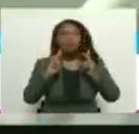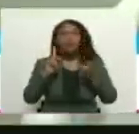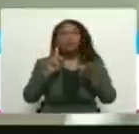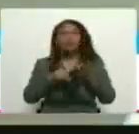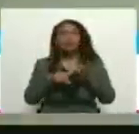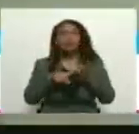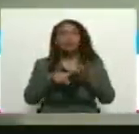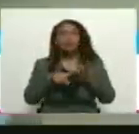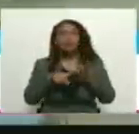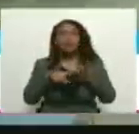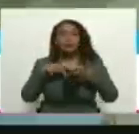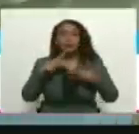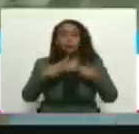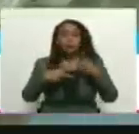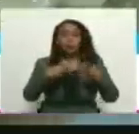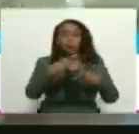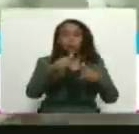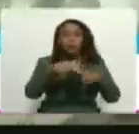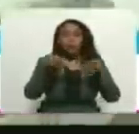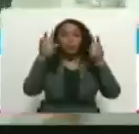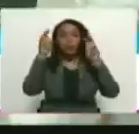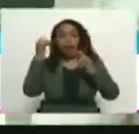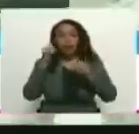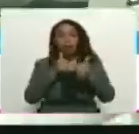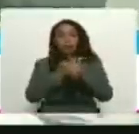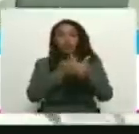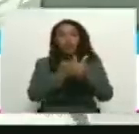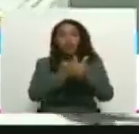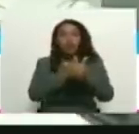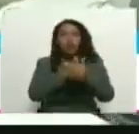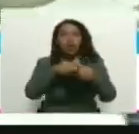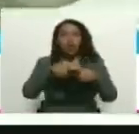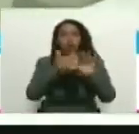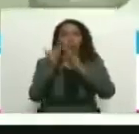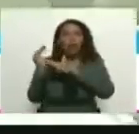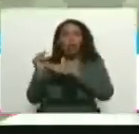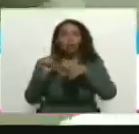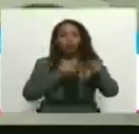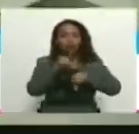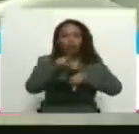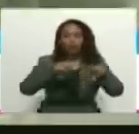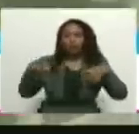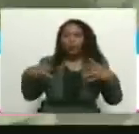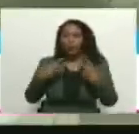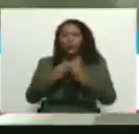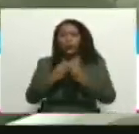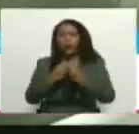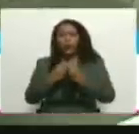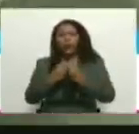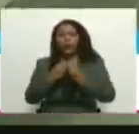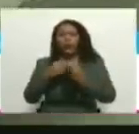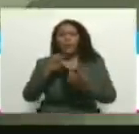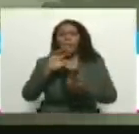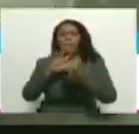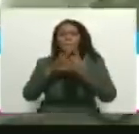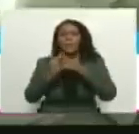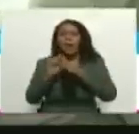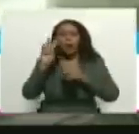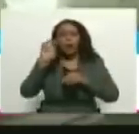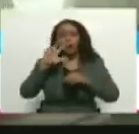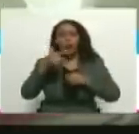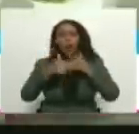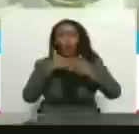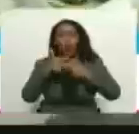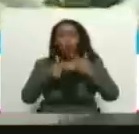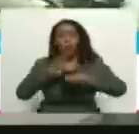con el proceso, en este caso, de asistencia a esta comunidad. Coordinamos con los compañeros de Barrio Nuevo, Barrio Tricolor, beneficiando a más